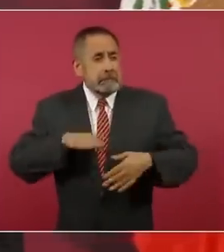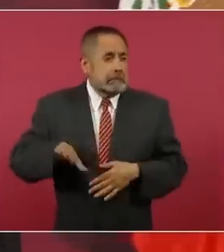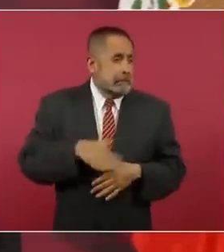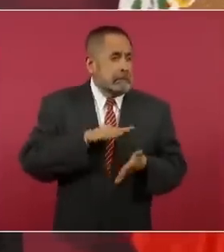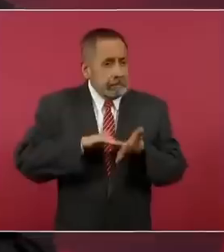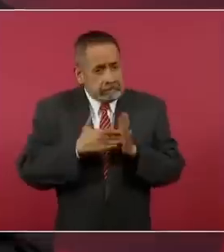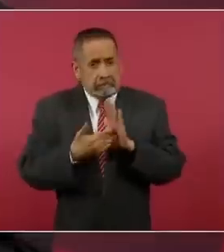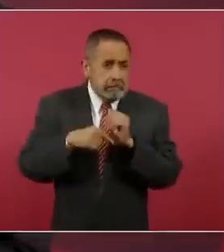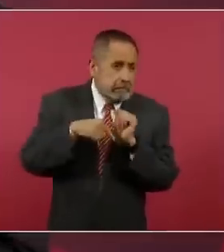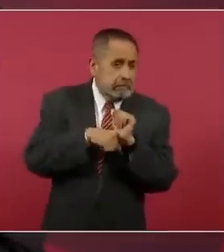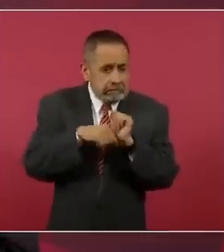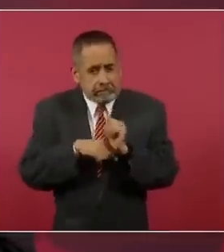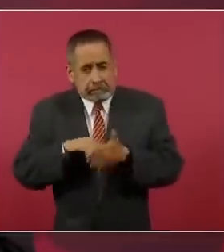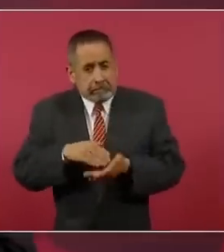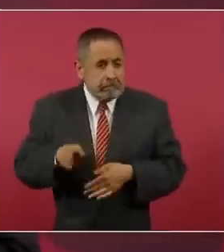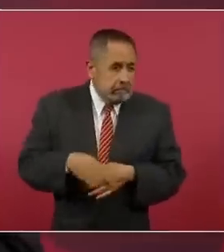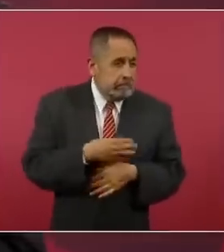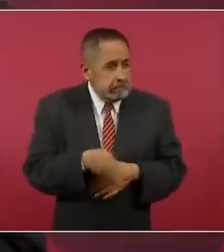por